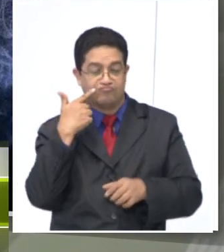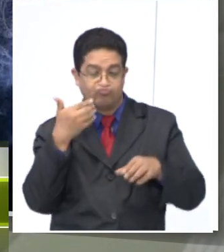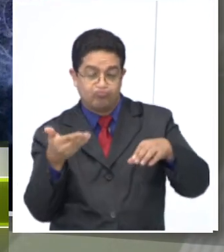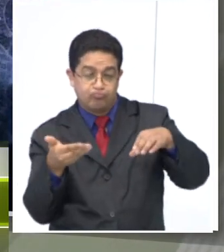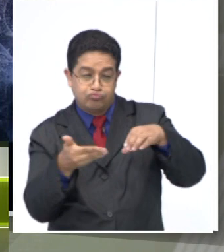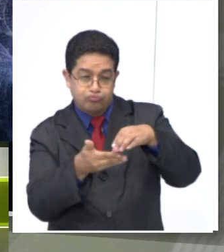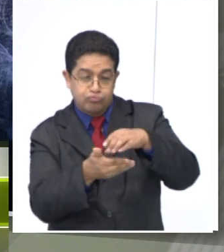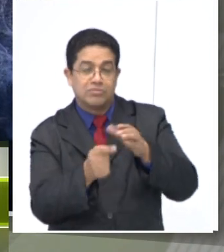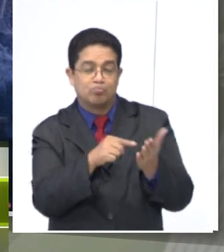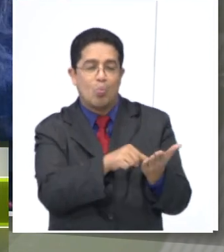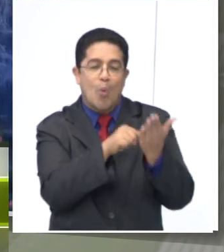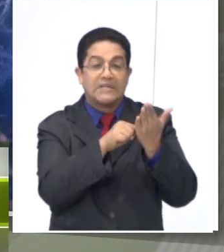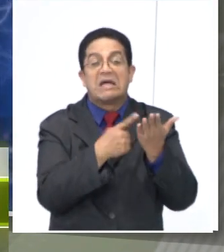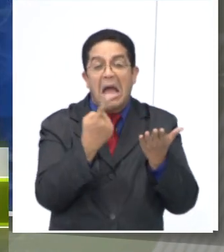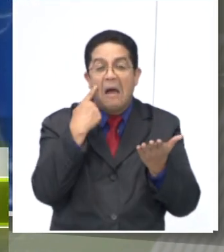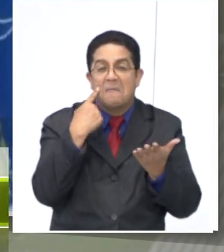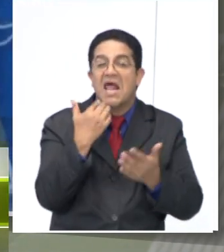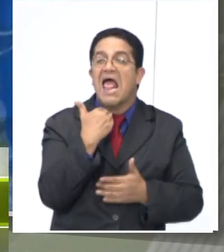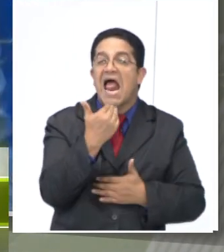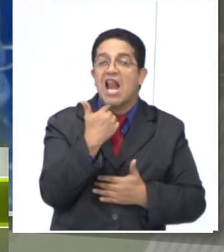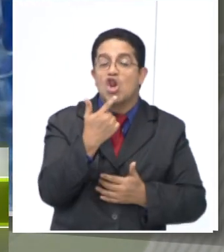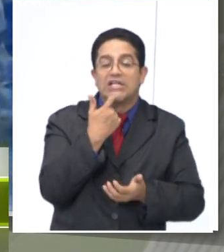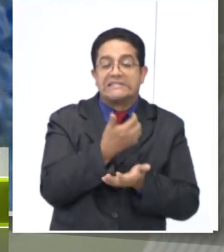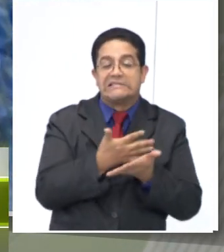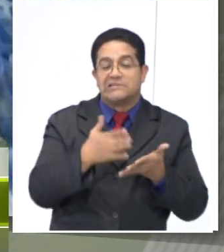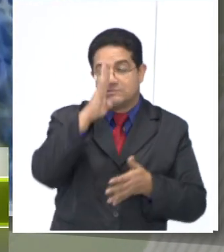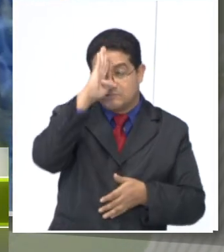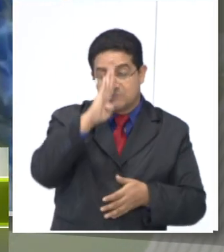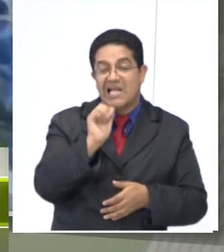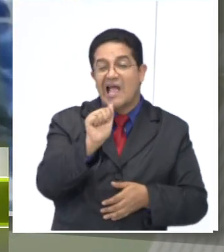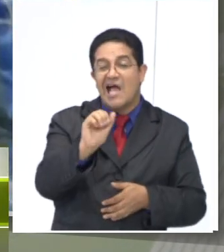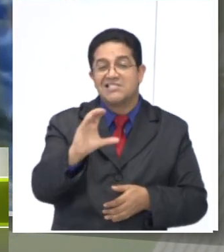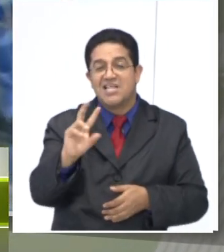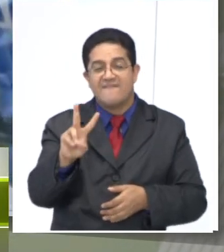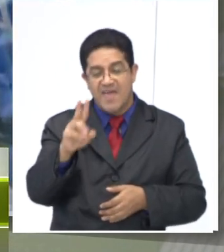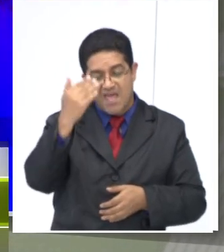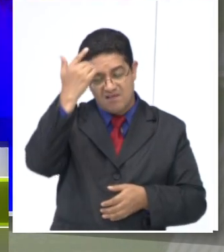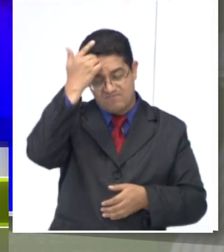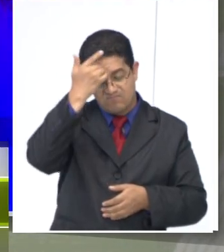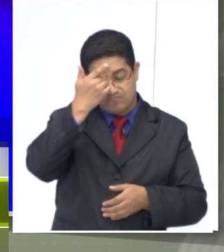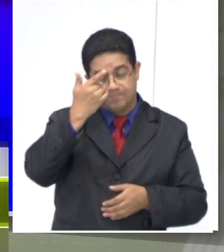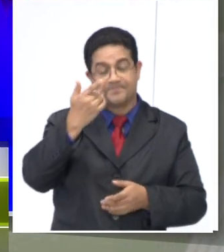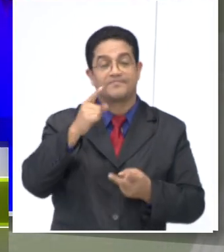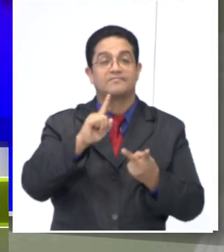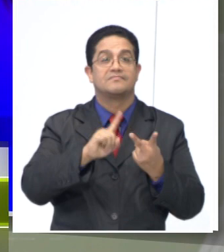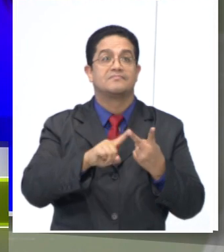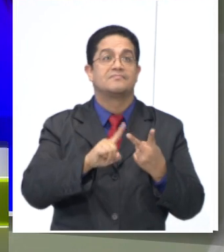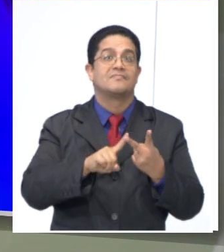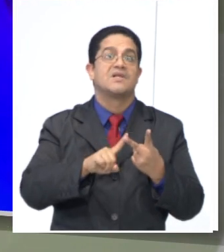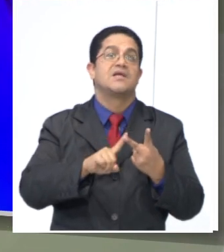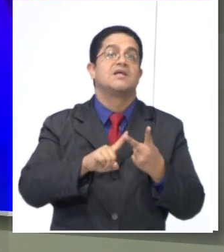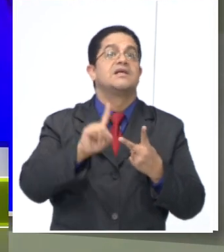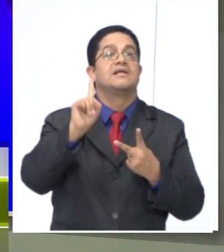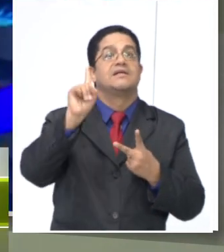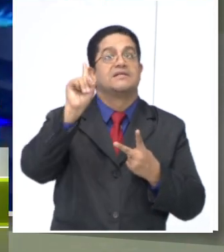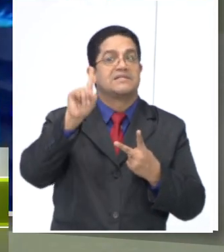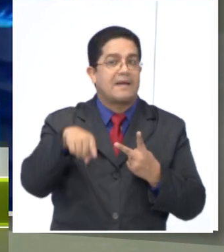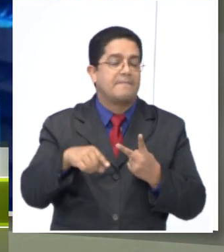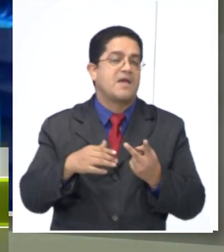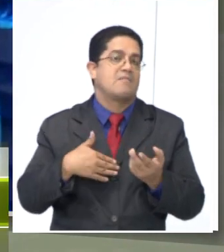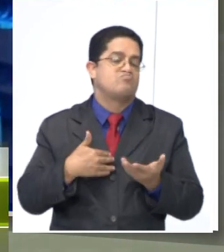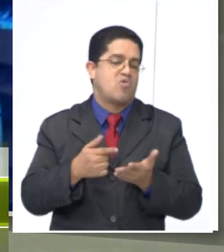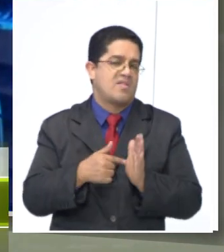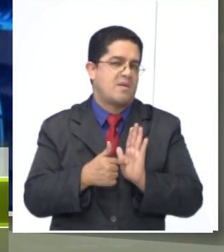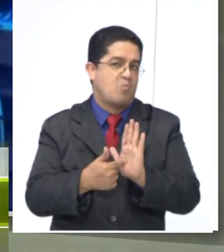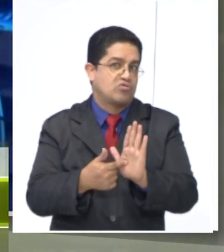exista la presencia de hemorragias intracerebrales, de ACVs o de infartos cerebrales, y pues la resonancia cerebral simple también puede aportarnos